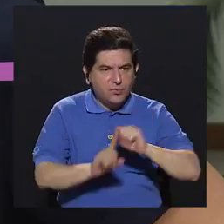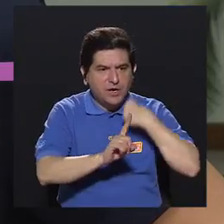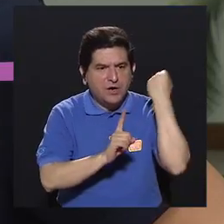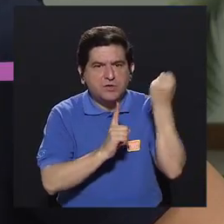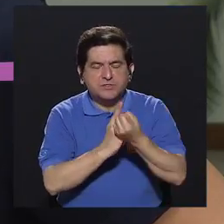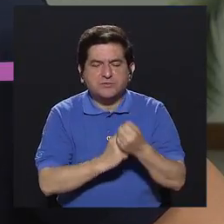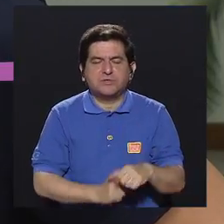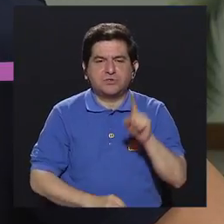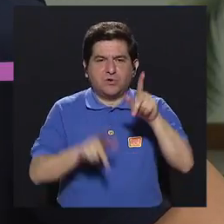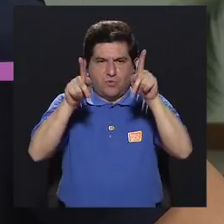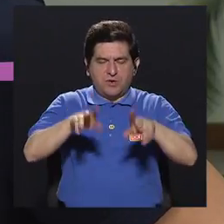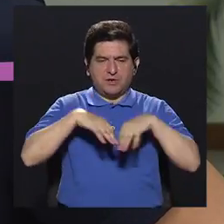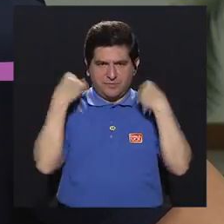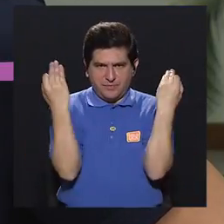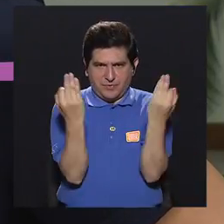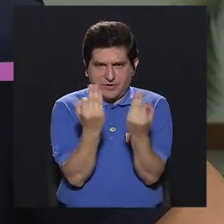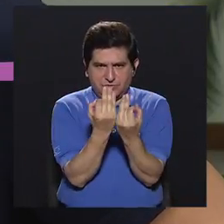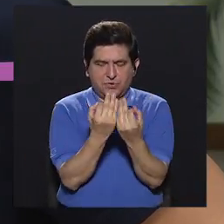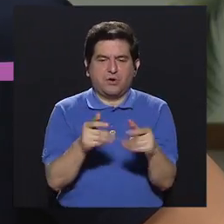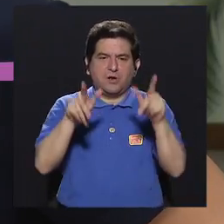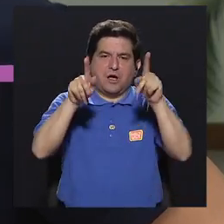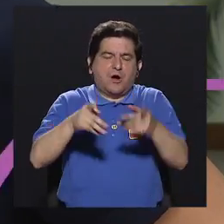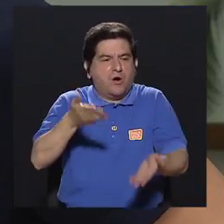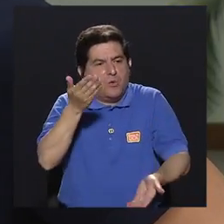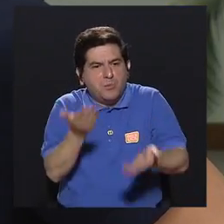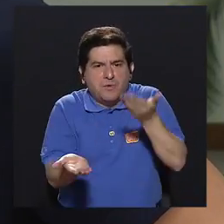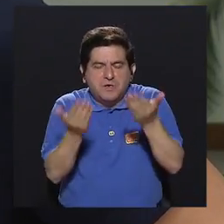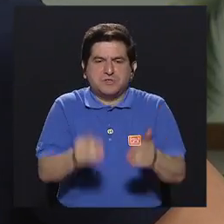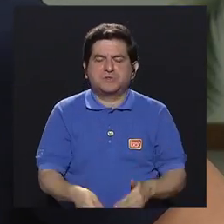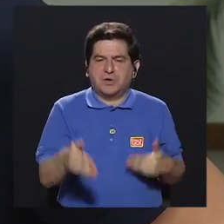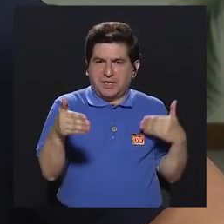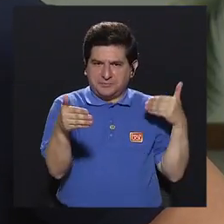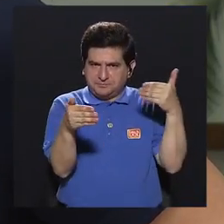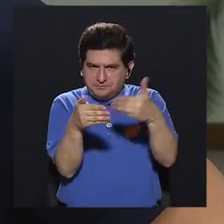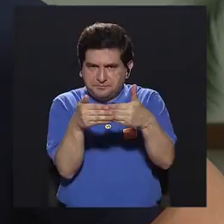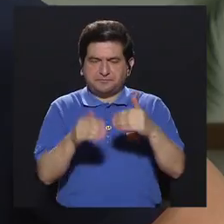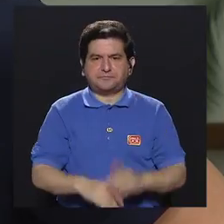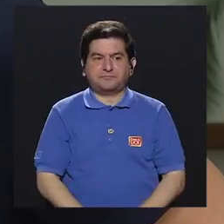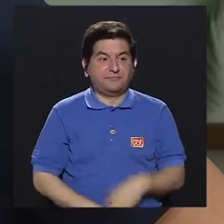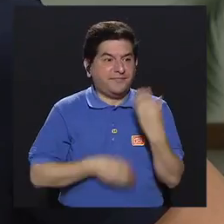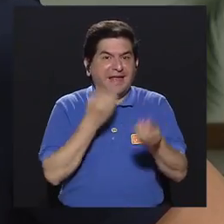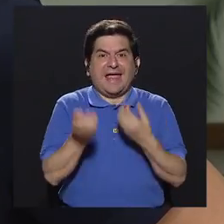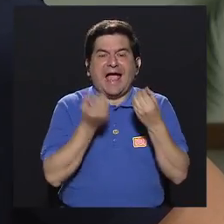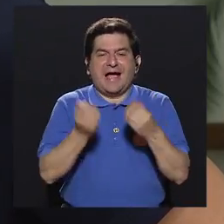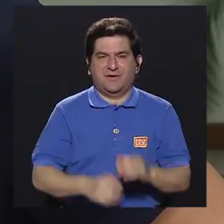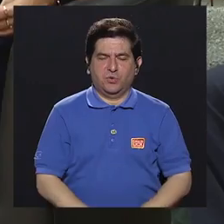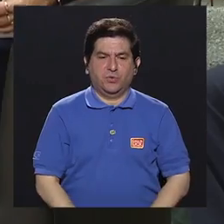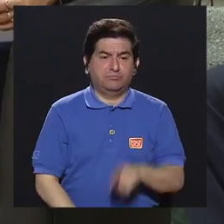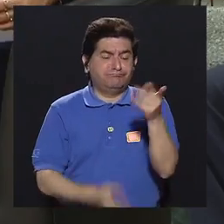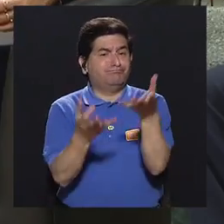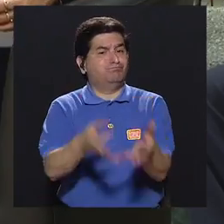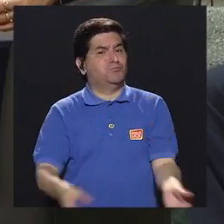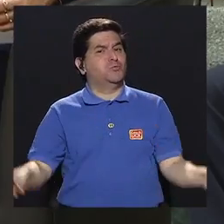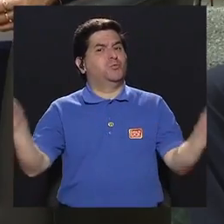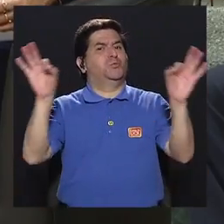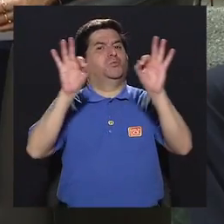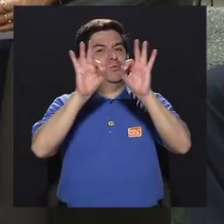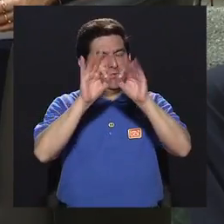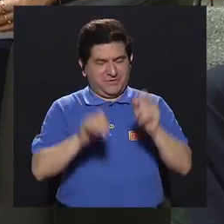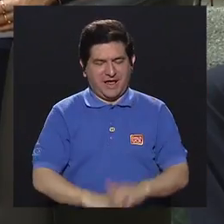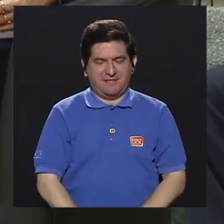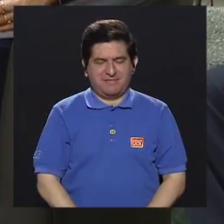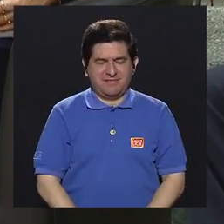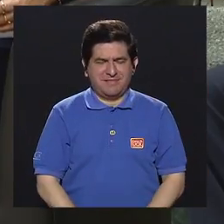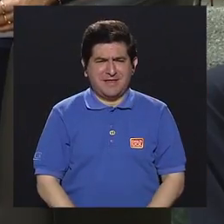evento con un familiar o alguna persona que tengo cerca, ¿qué hacer? Eso es muy importante